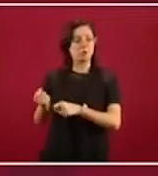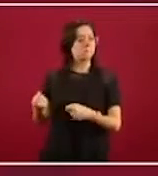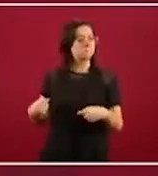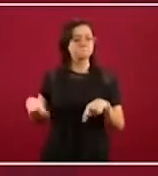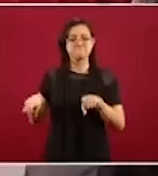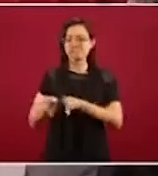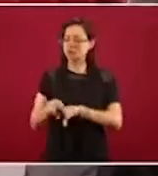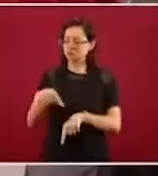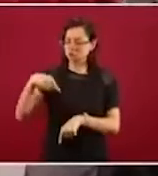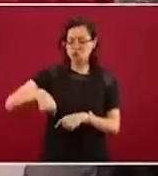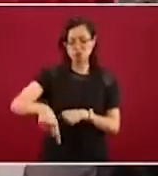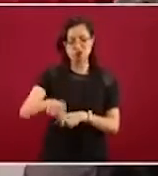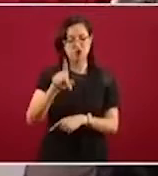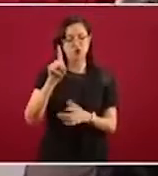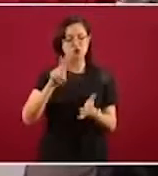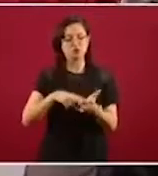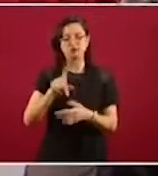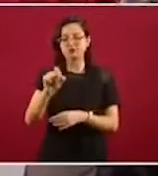solo